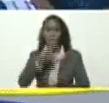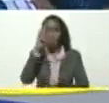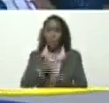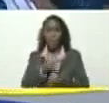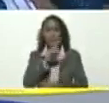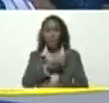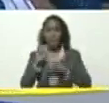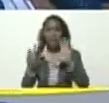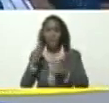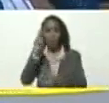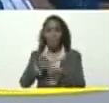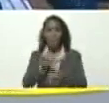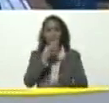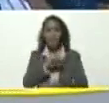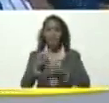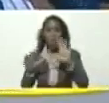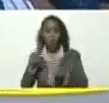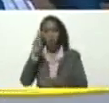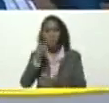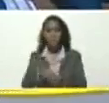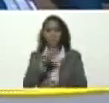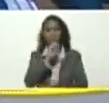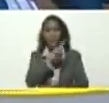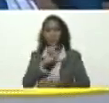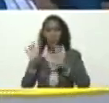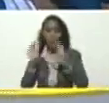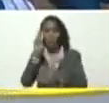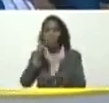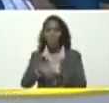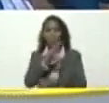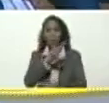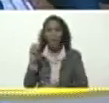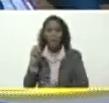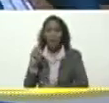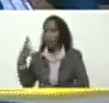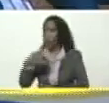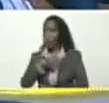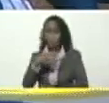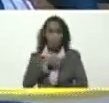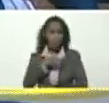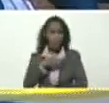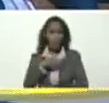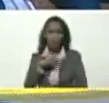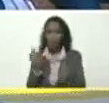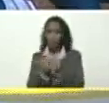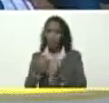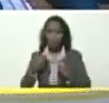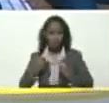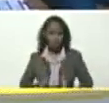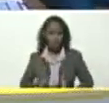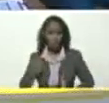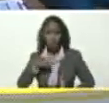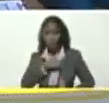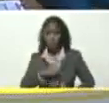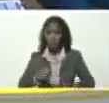2017, 2018, 2019, 2020. No pudieron con nosotros. Aquí estamos,